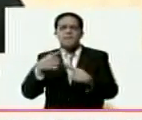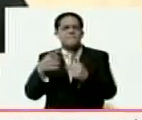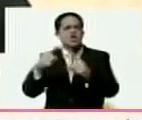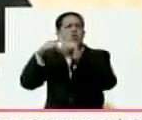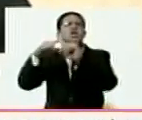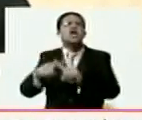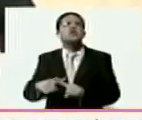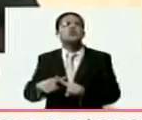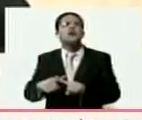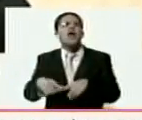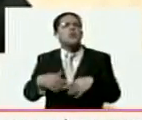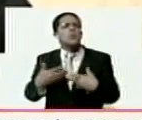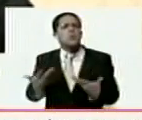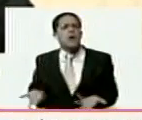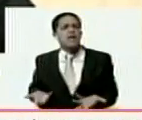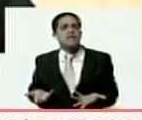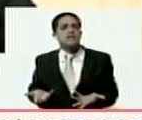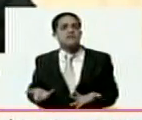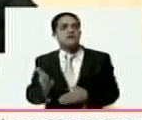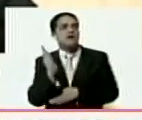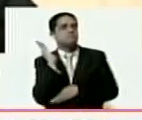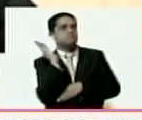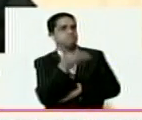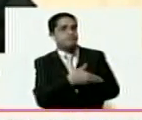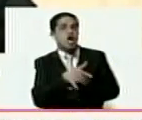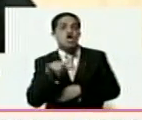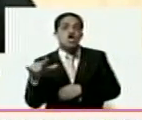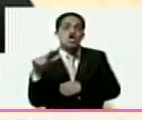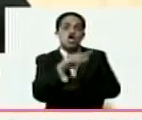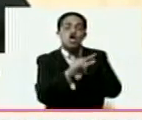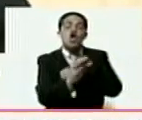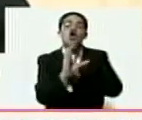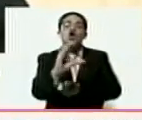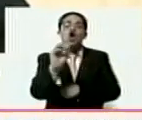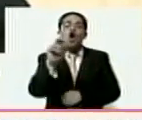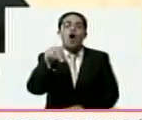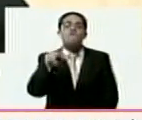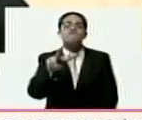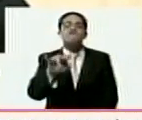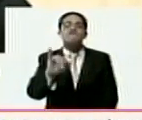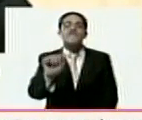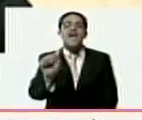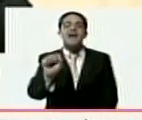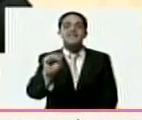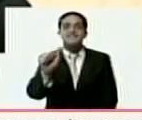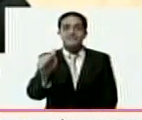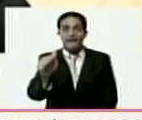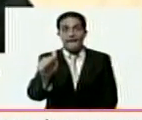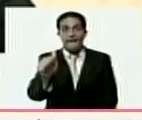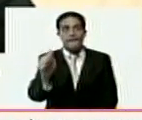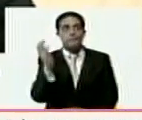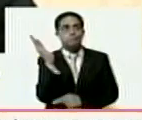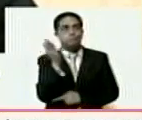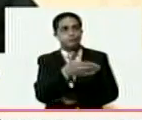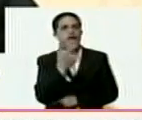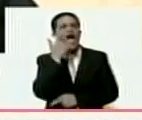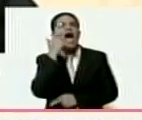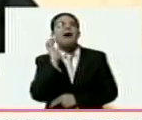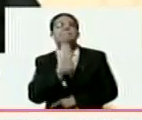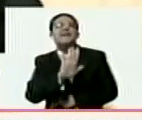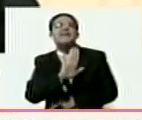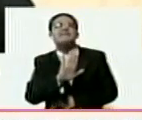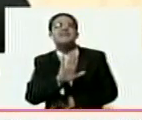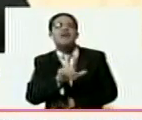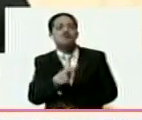gira? Las sanciones a Conviasa, a los 2.000 trabajadores de Conviasa, amenazándolos con perder